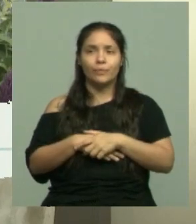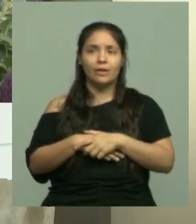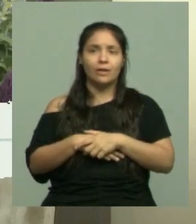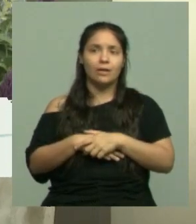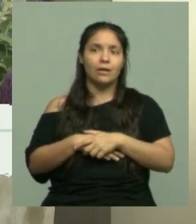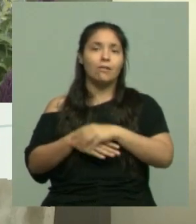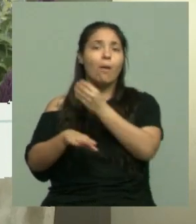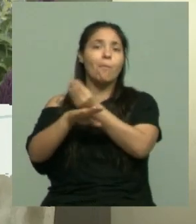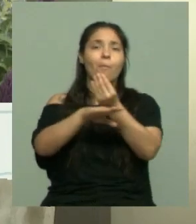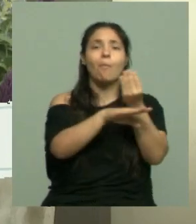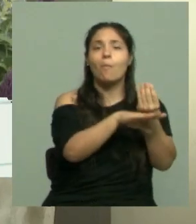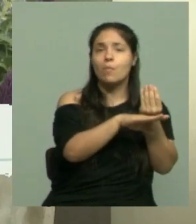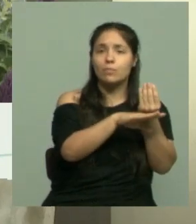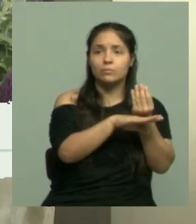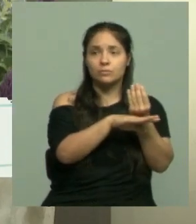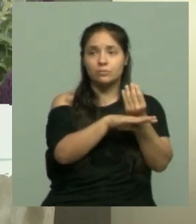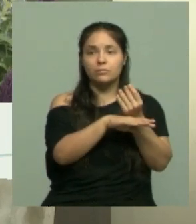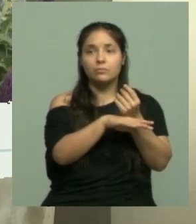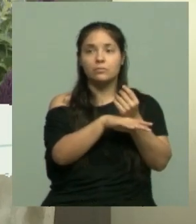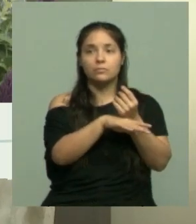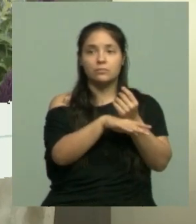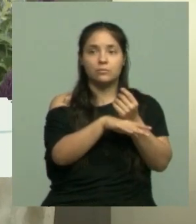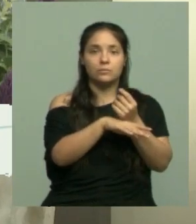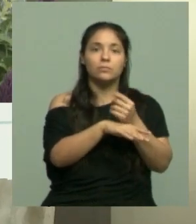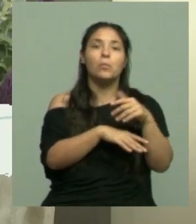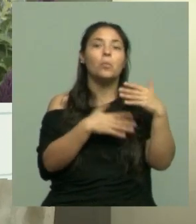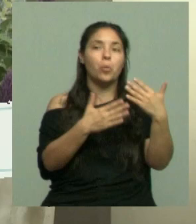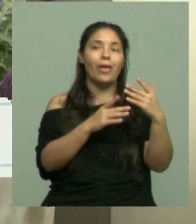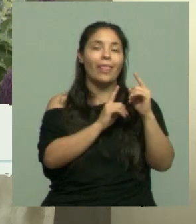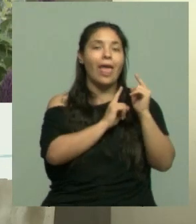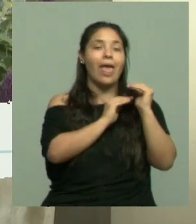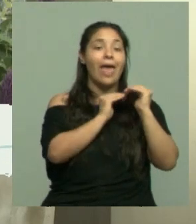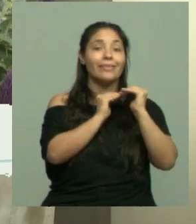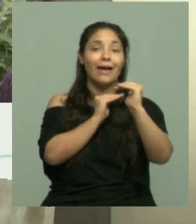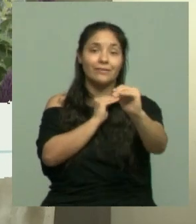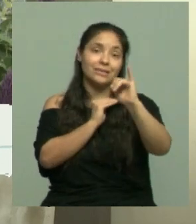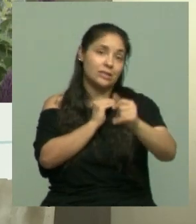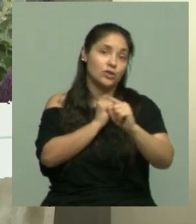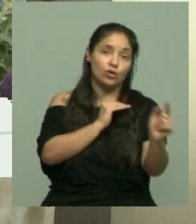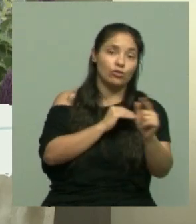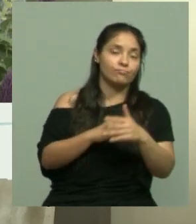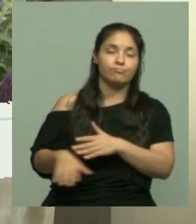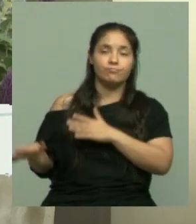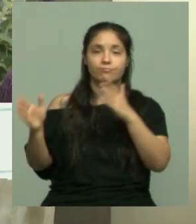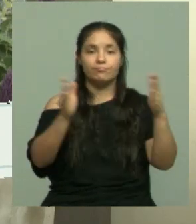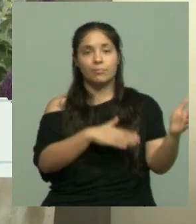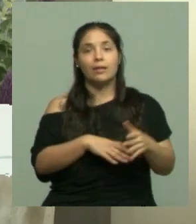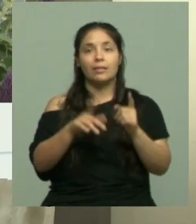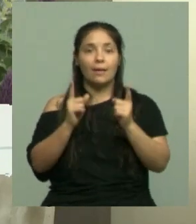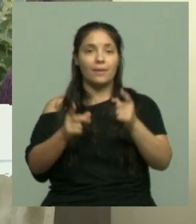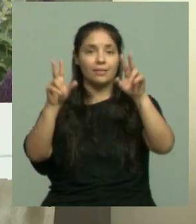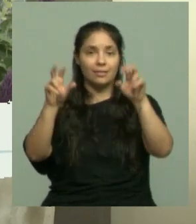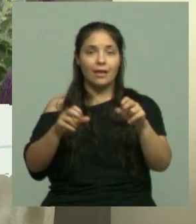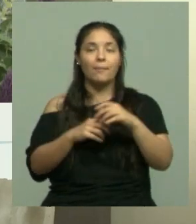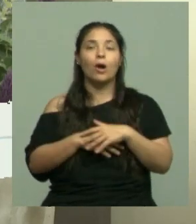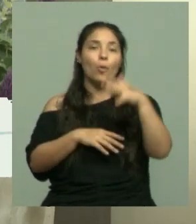actores en relación a la estabilidad que esto puede llegar a proponer o no. Sin duda. Bueno, otro de los temas que veía era, por ejemplo, el avance de la